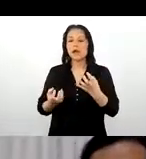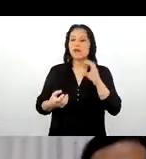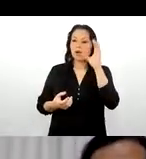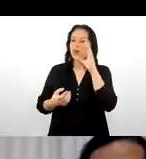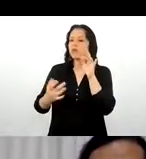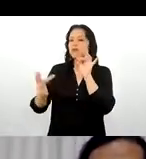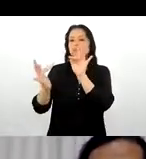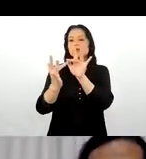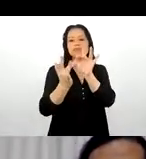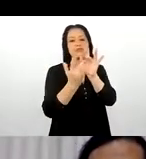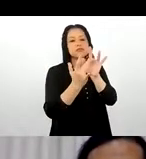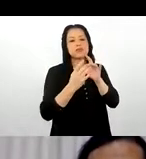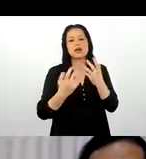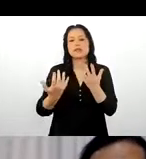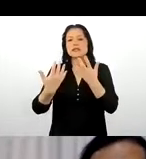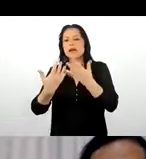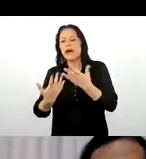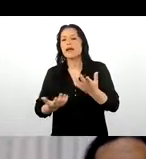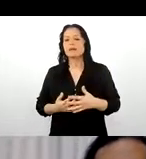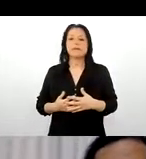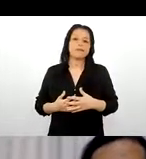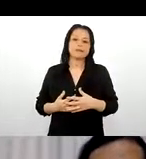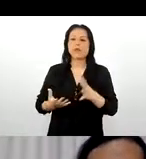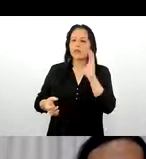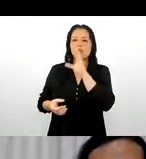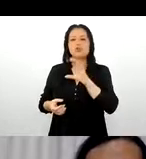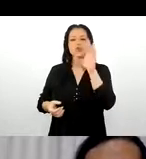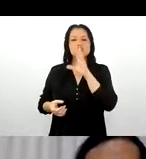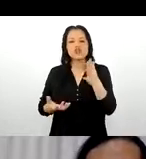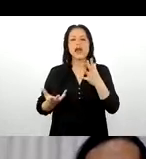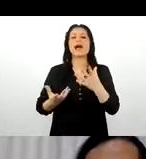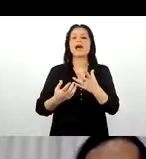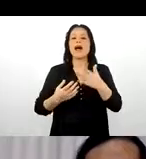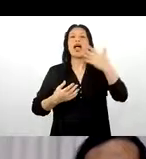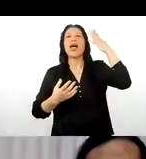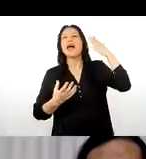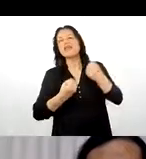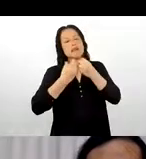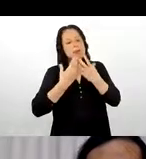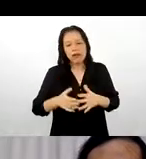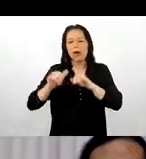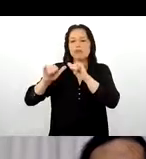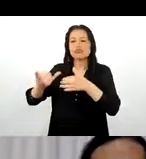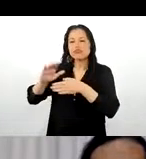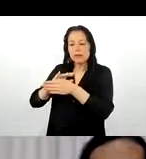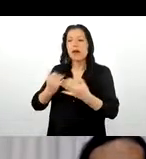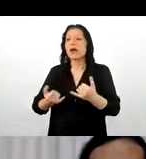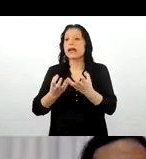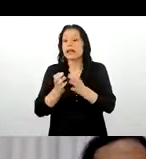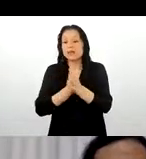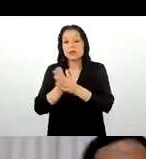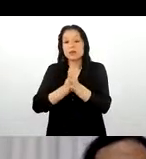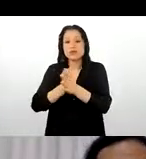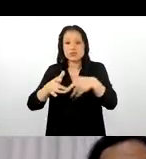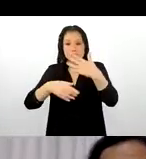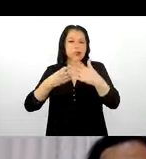conectarnos y buscar recuperar el tiempo que en muchos casos nos ha mantenido